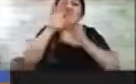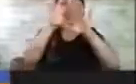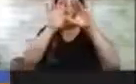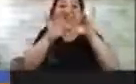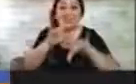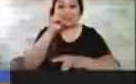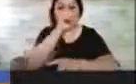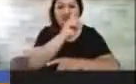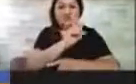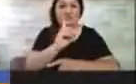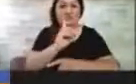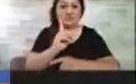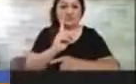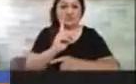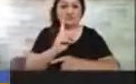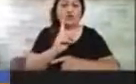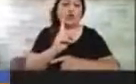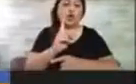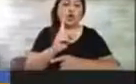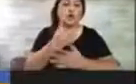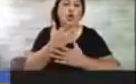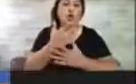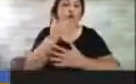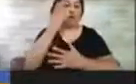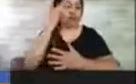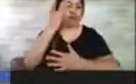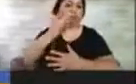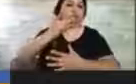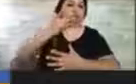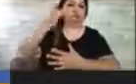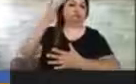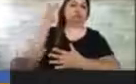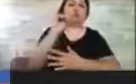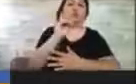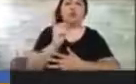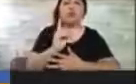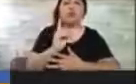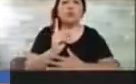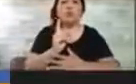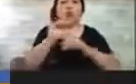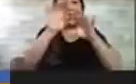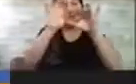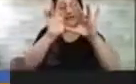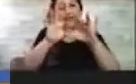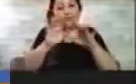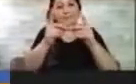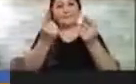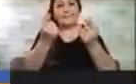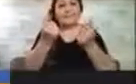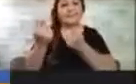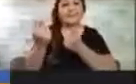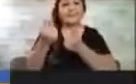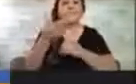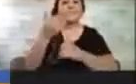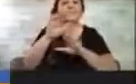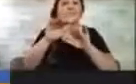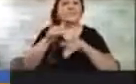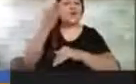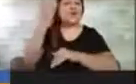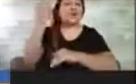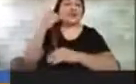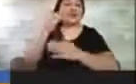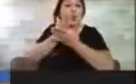hace falta hacernos el culto. Nosotros proponemos volver un poco a lo que nos enseñaron en las clases de lengua cuando éramos pequeños,